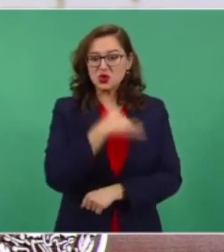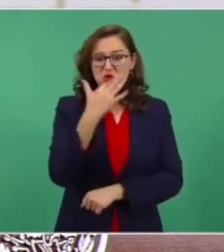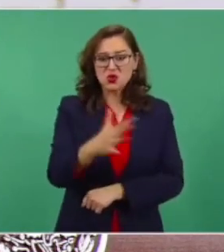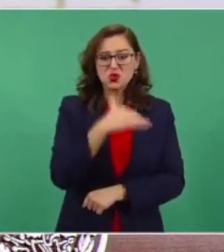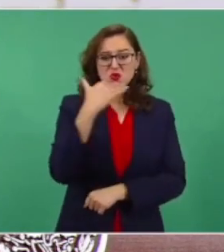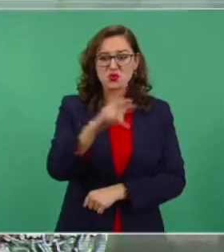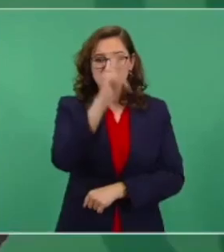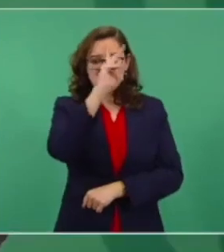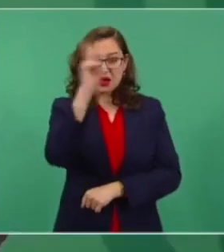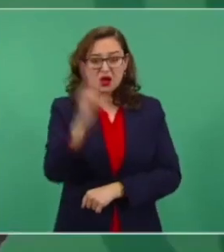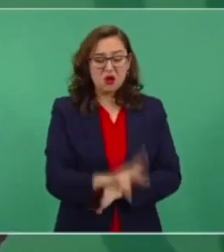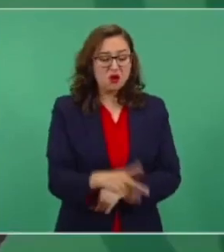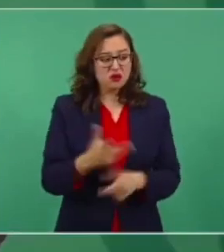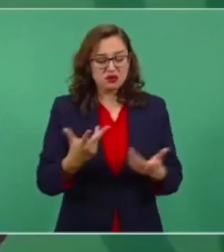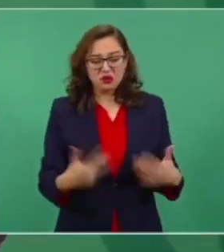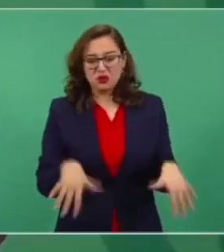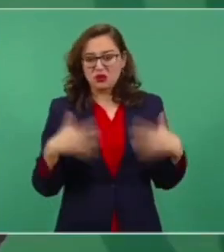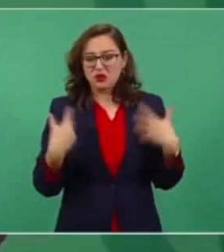corruptos,